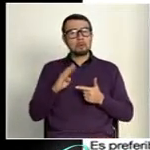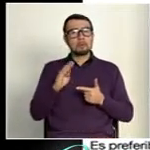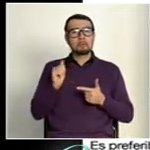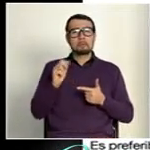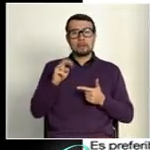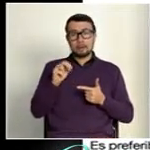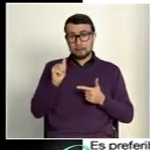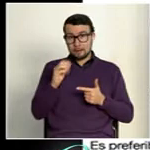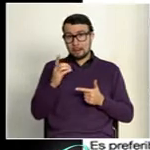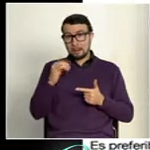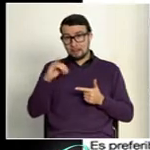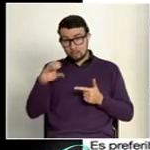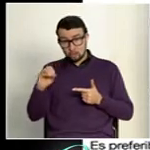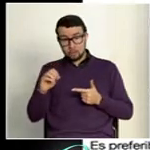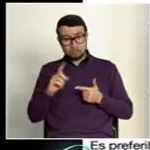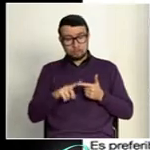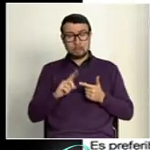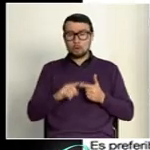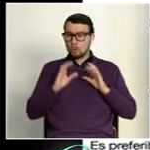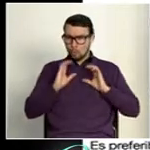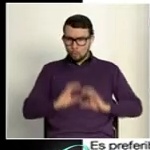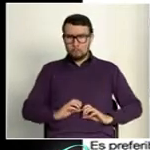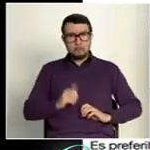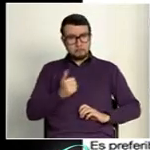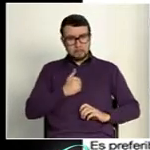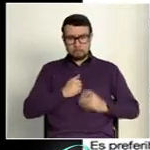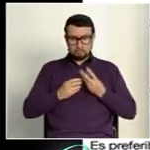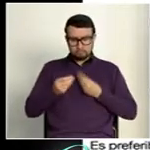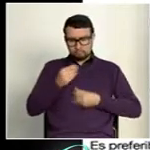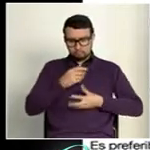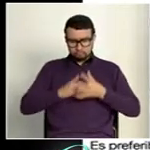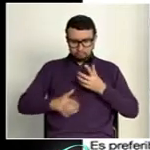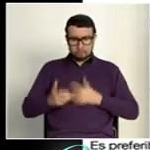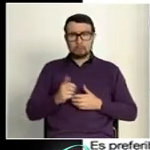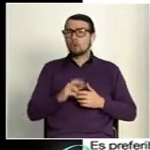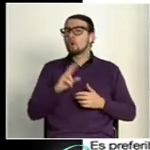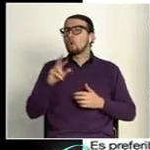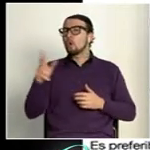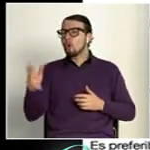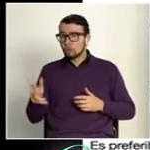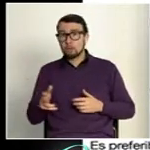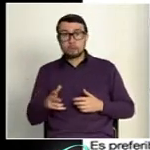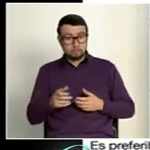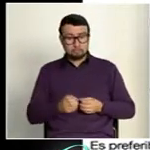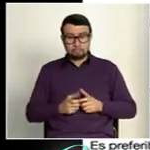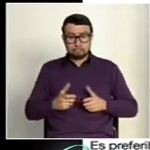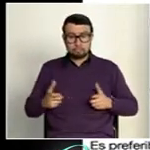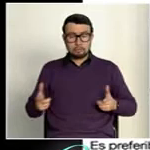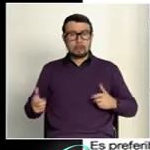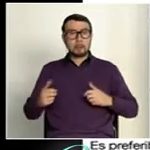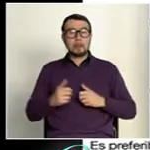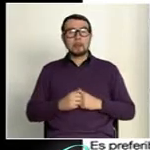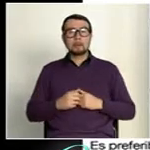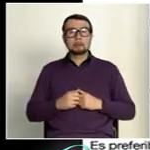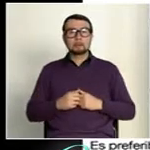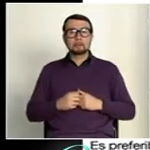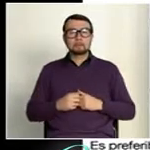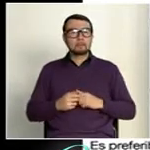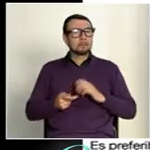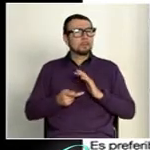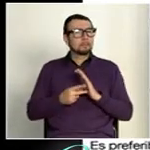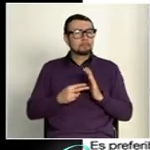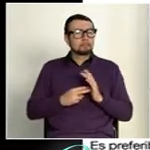el mismo cuerpo lo metaboliza y a través de otros minerales se reproduce también. Entonces